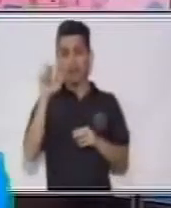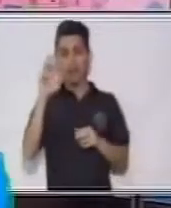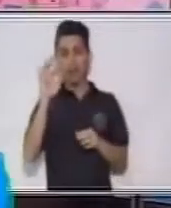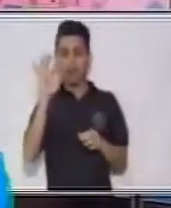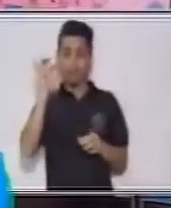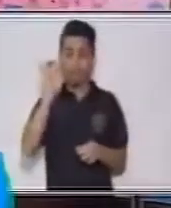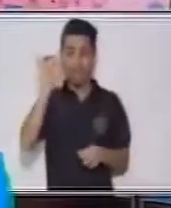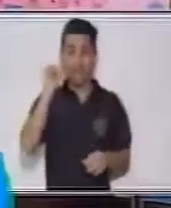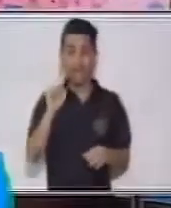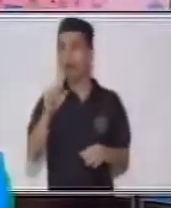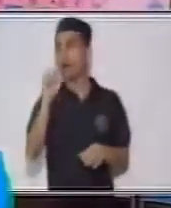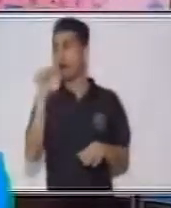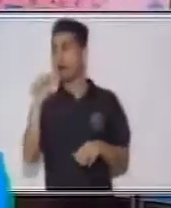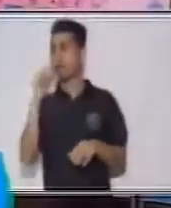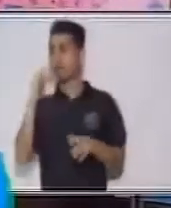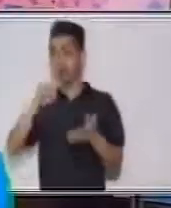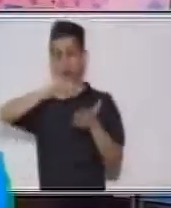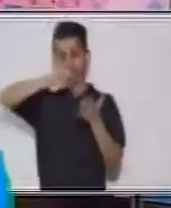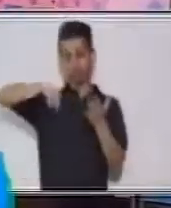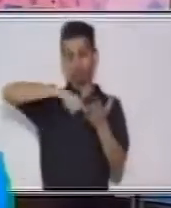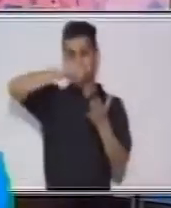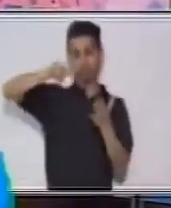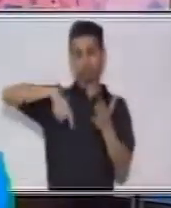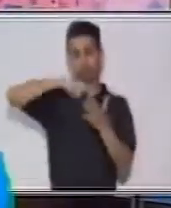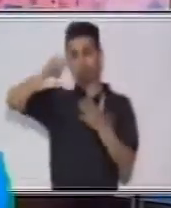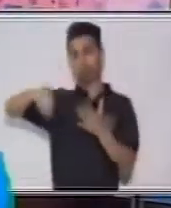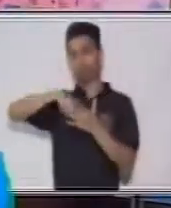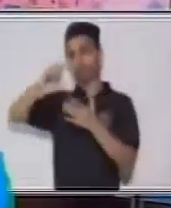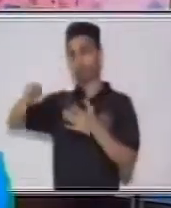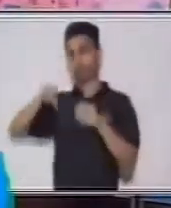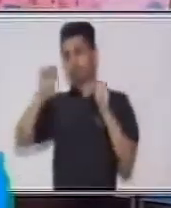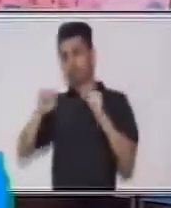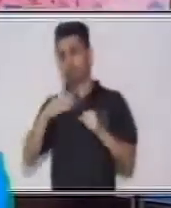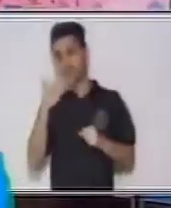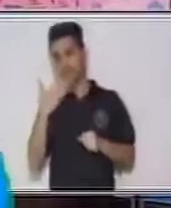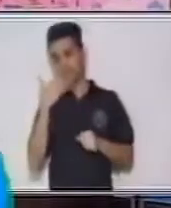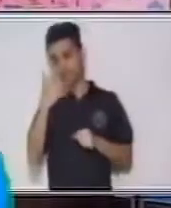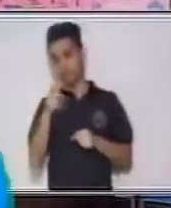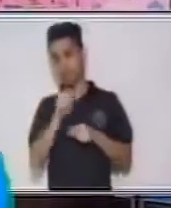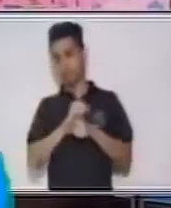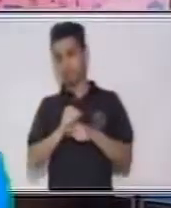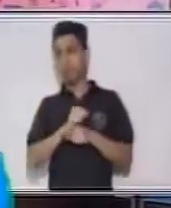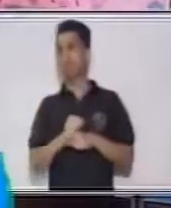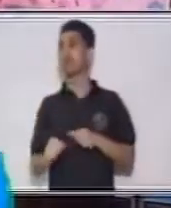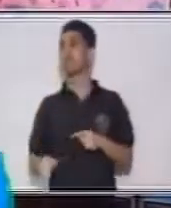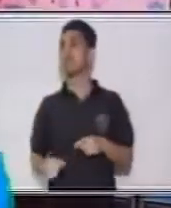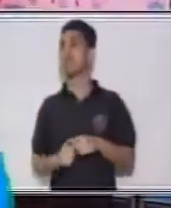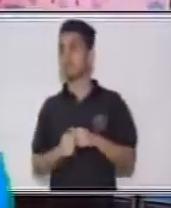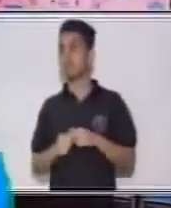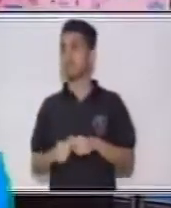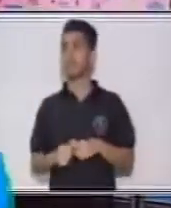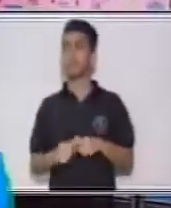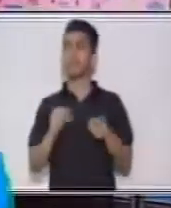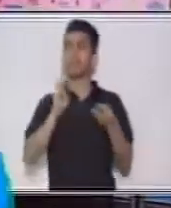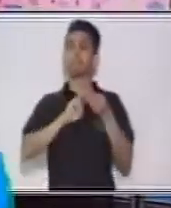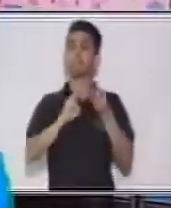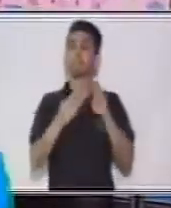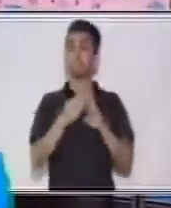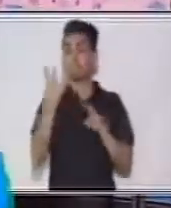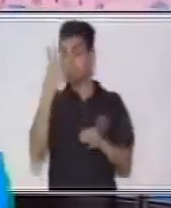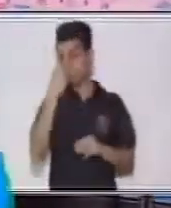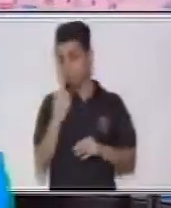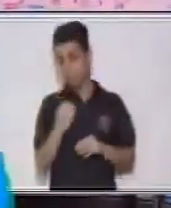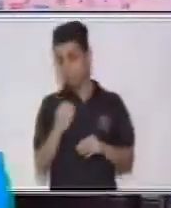y poder hacer que esto gire y así puedes hacer tu trabajo así es de que matemática es muy